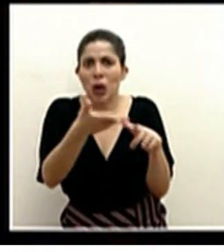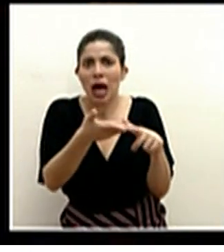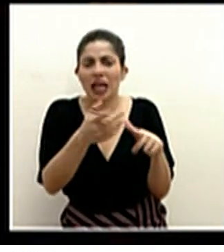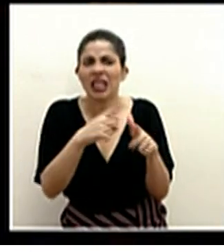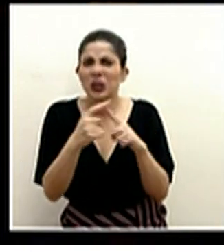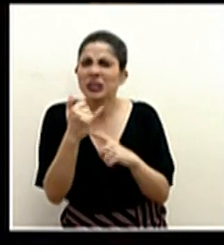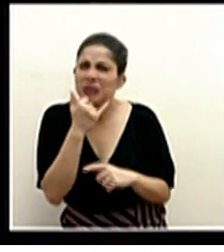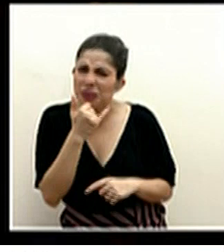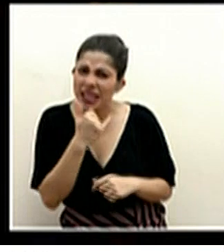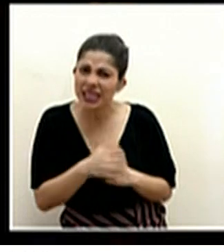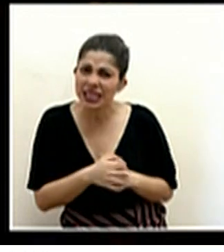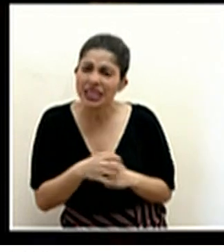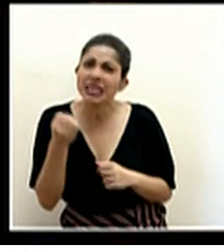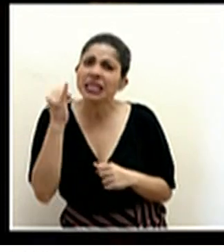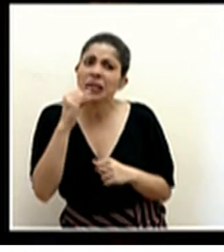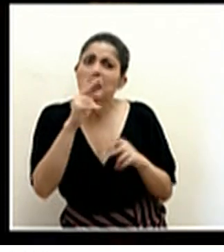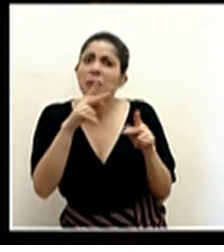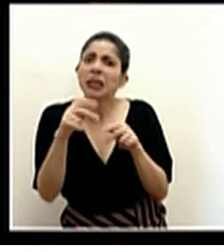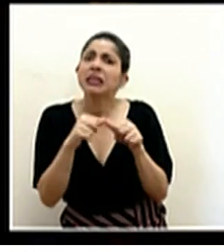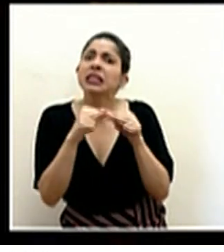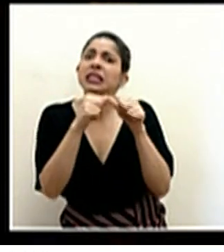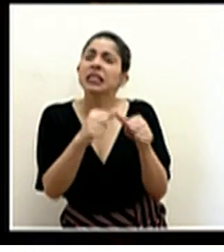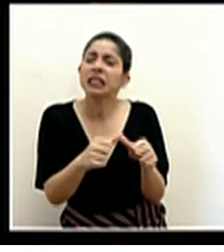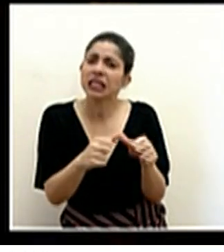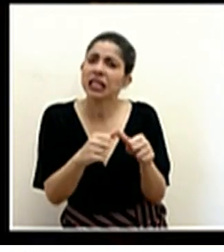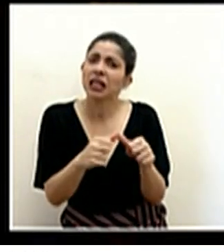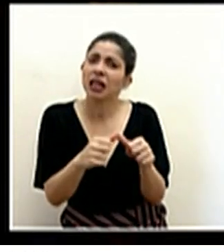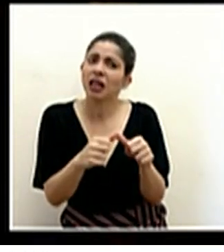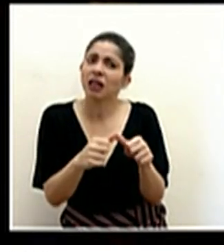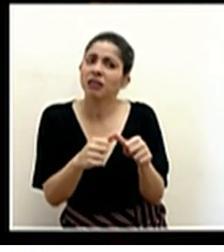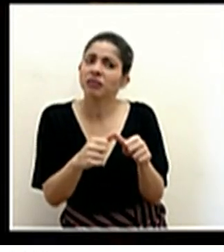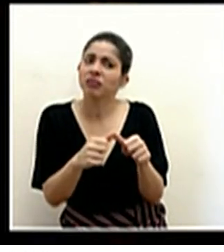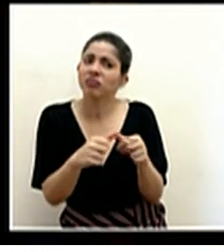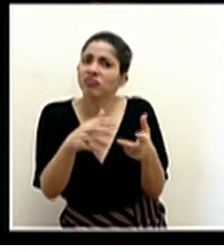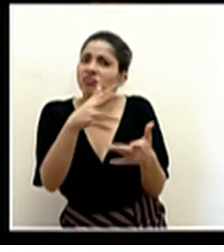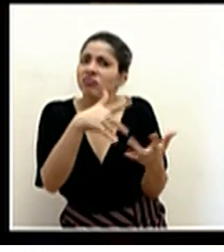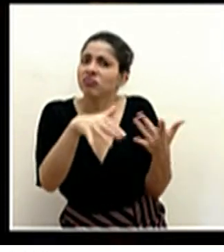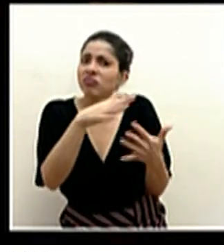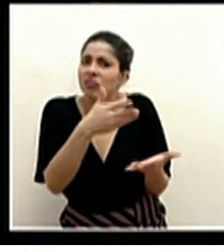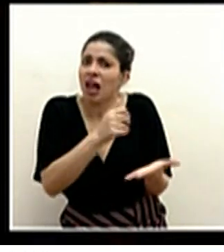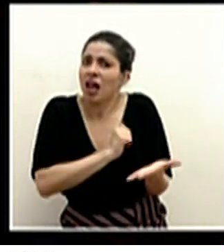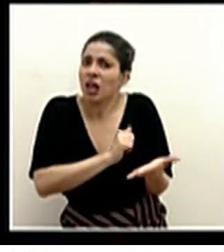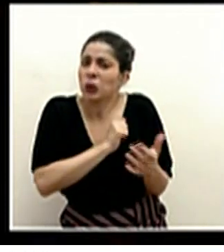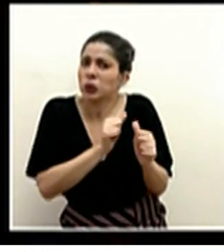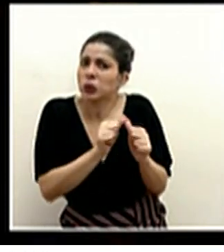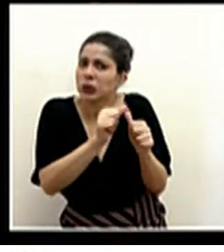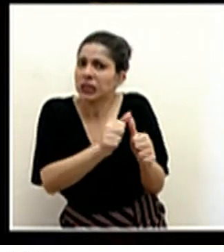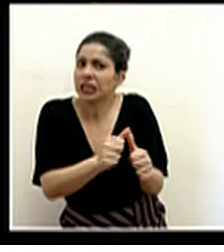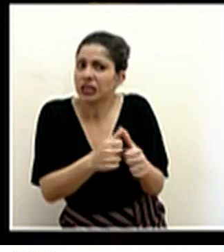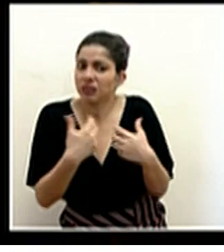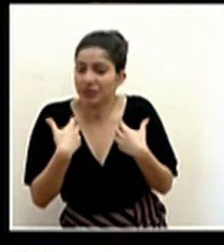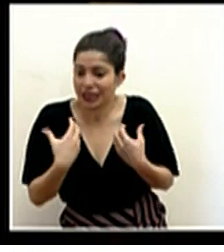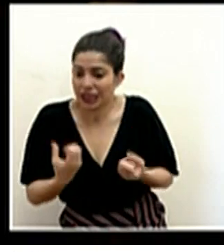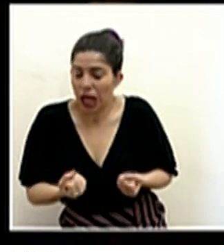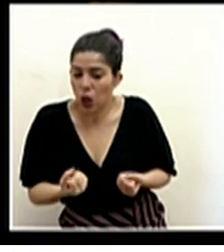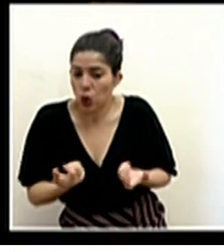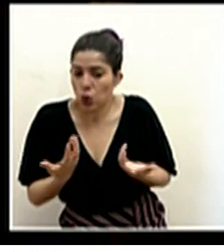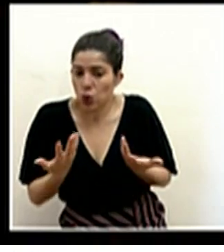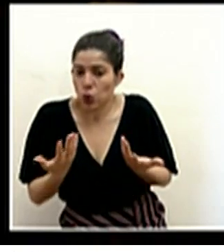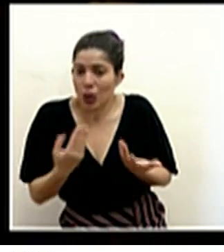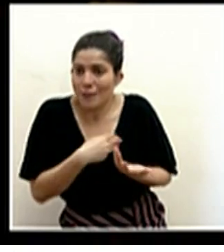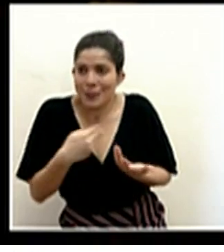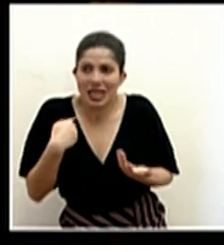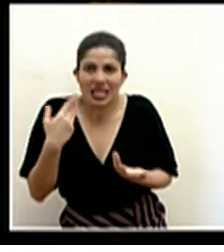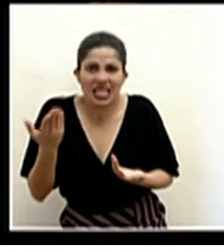¿Qué va a pasar si las personas continúan bajo ese comportamiento a nivel de salud, a nivel